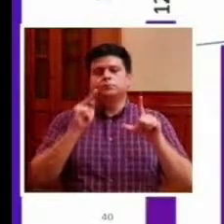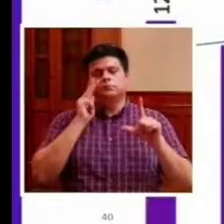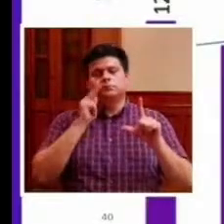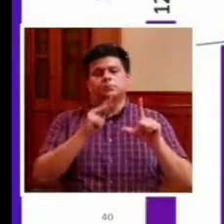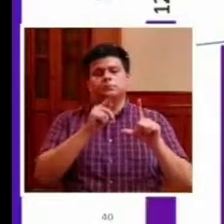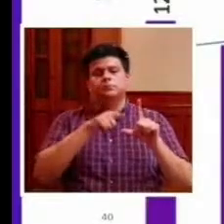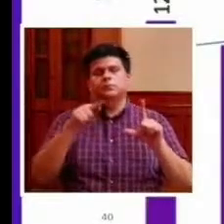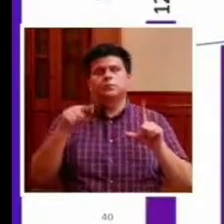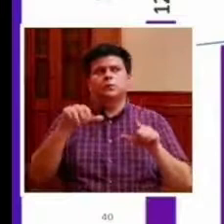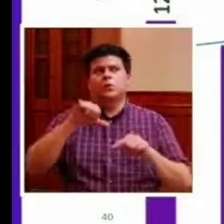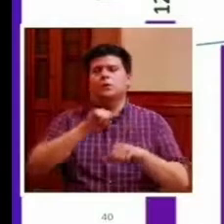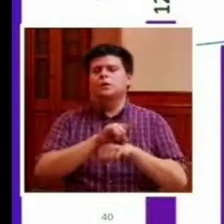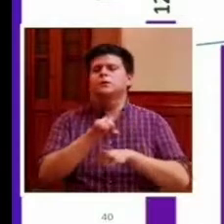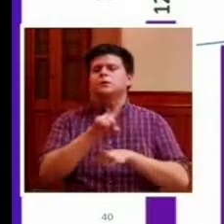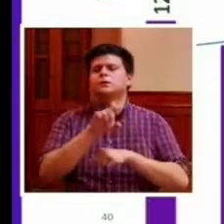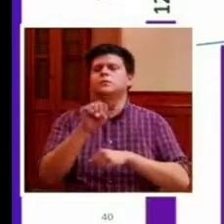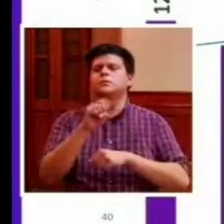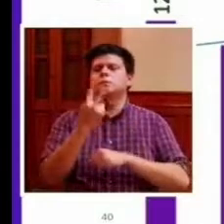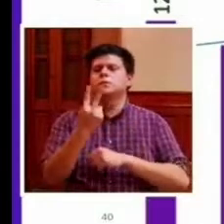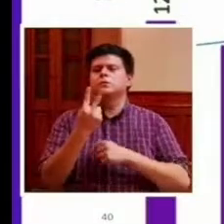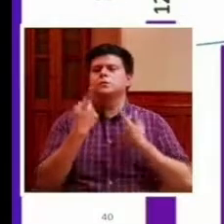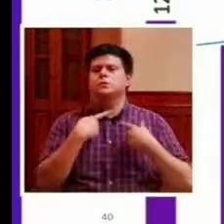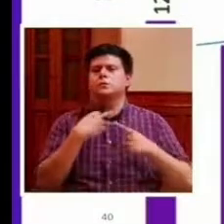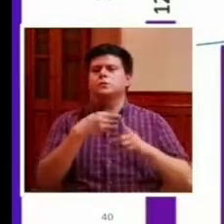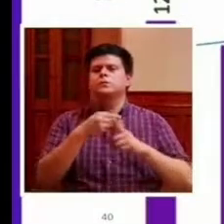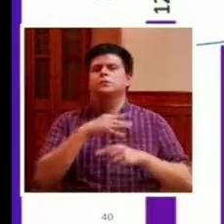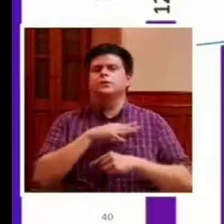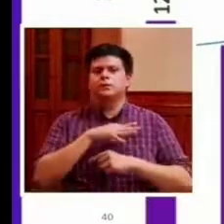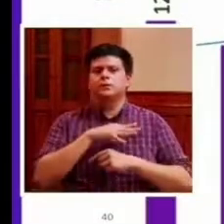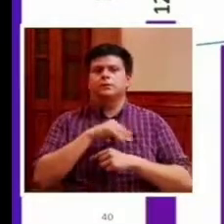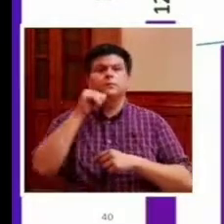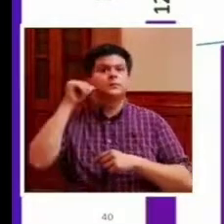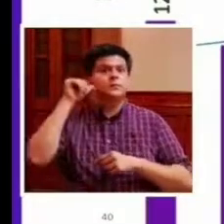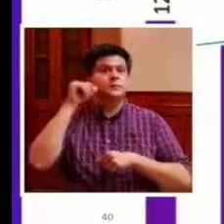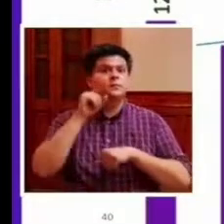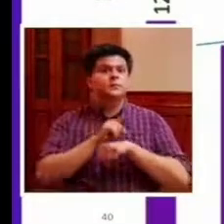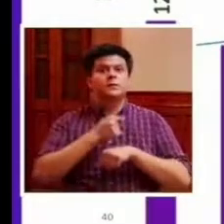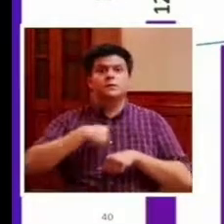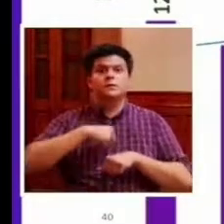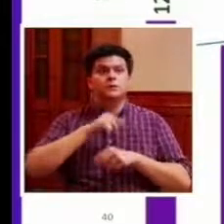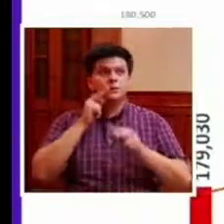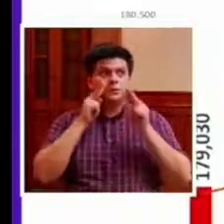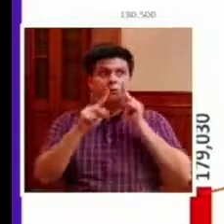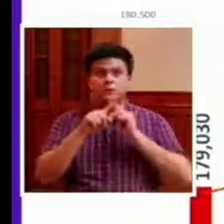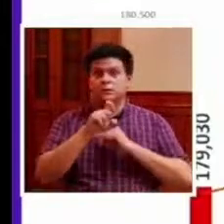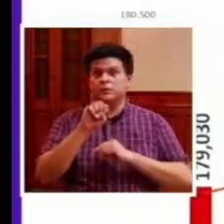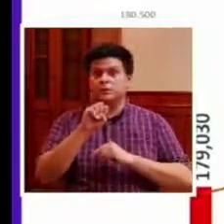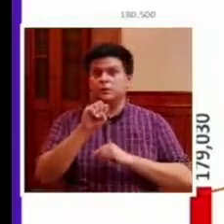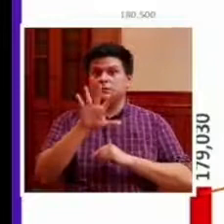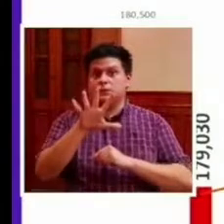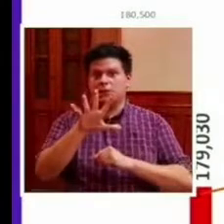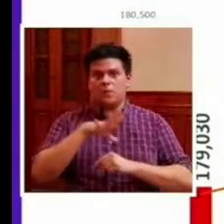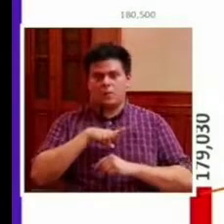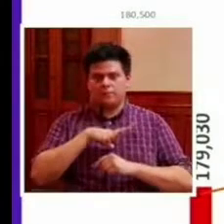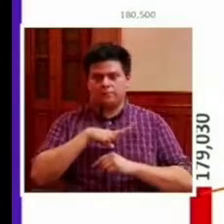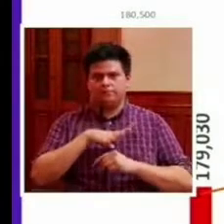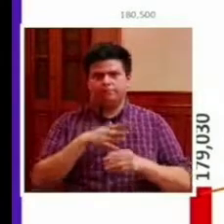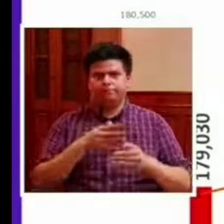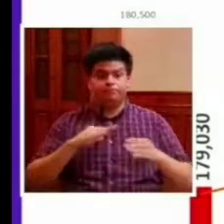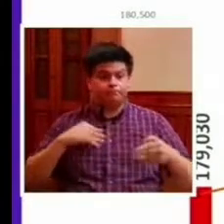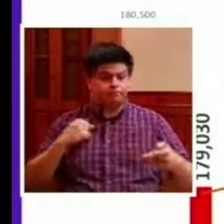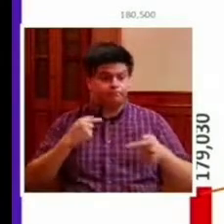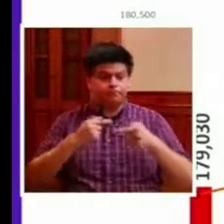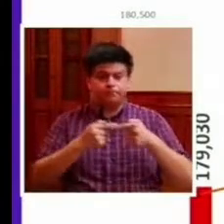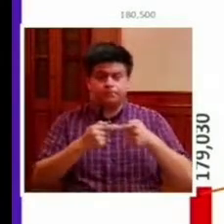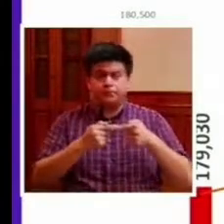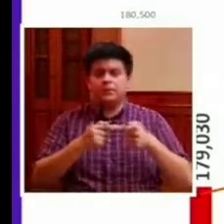Hoy tenemos 162 contagios, el día de ayer tuvimos 165. Se han